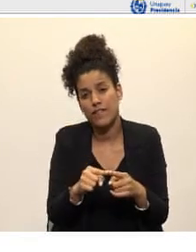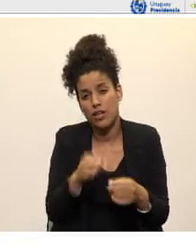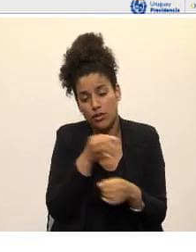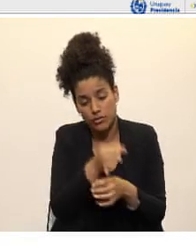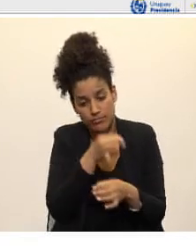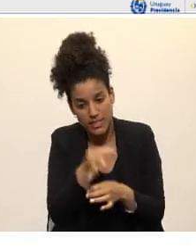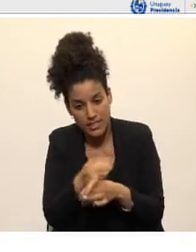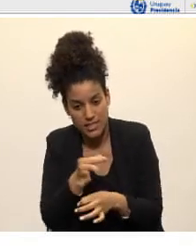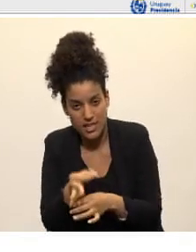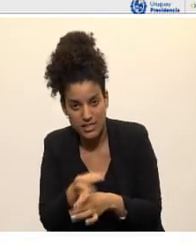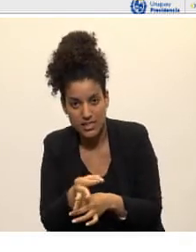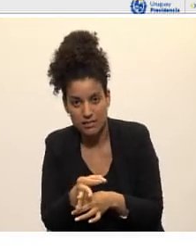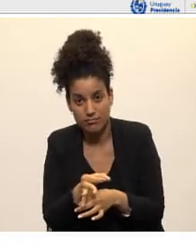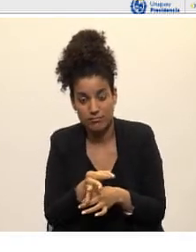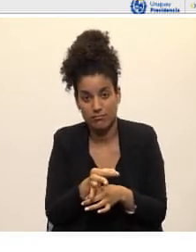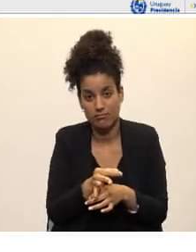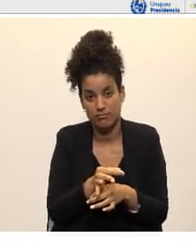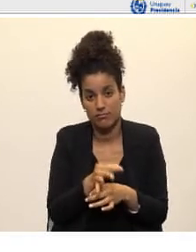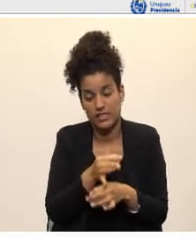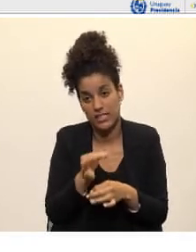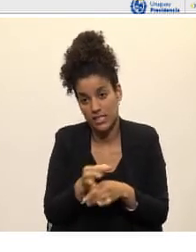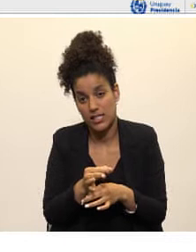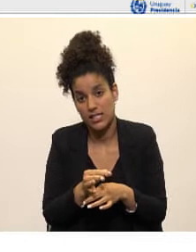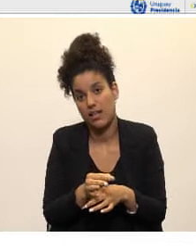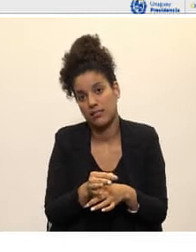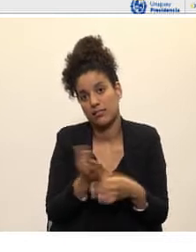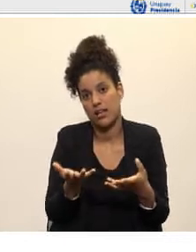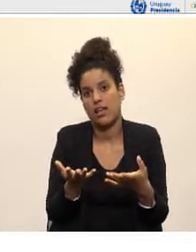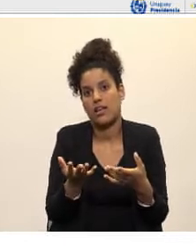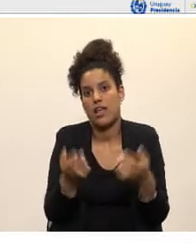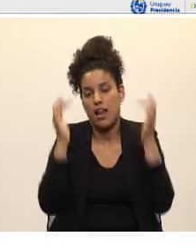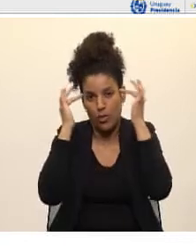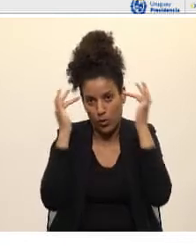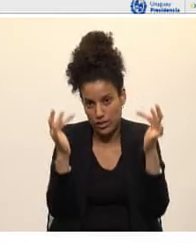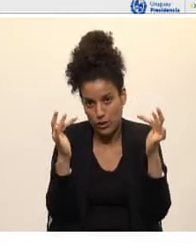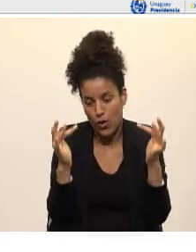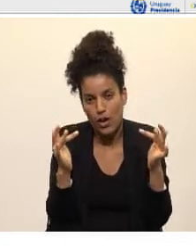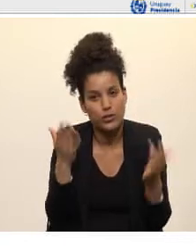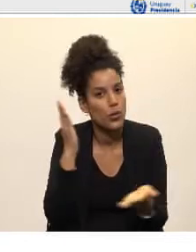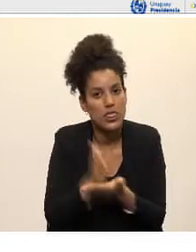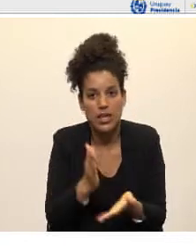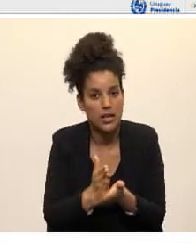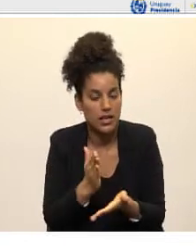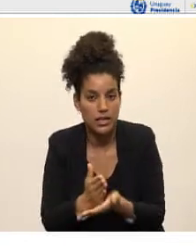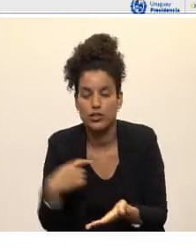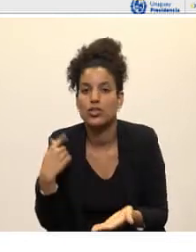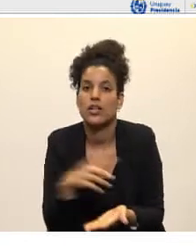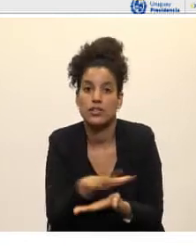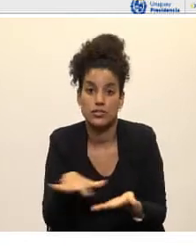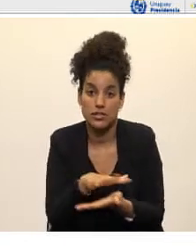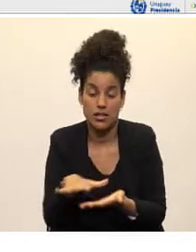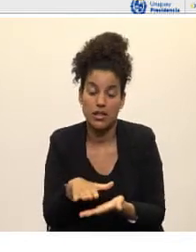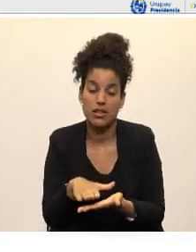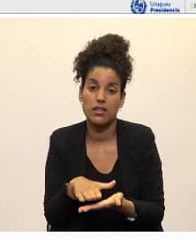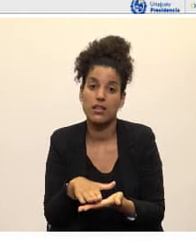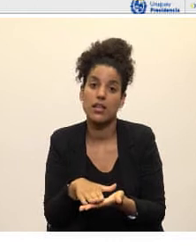que plantean la educación también como un bien público y como un bien común, y que de alguna manera va a traer